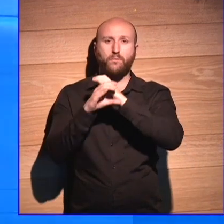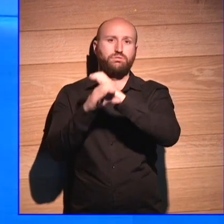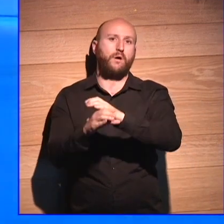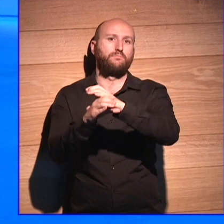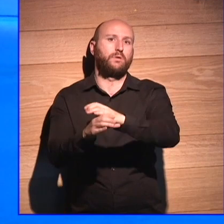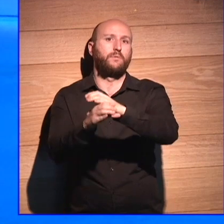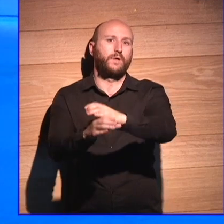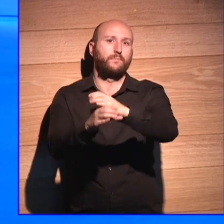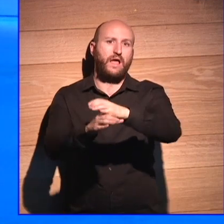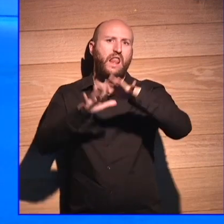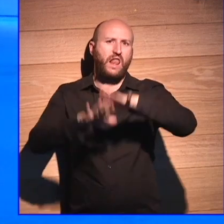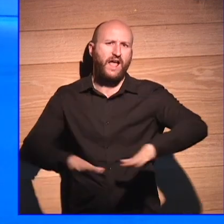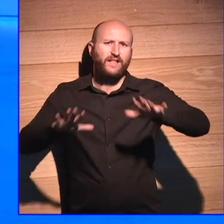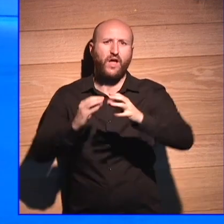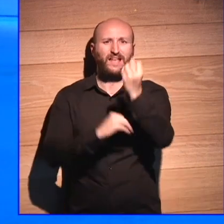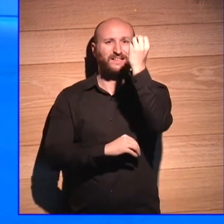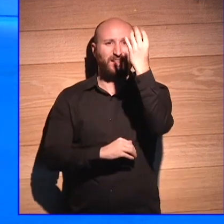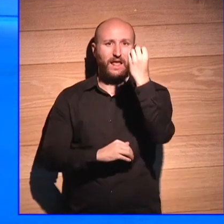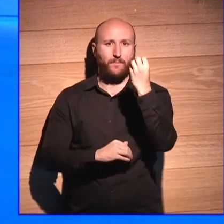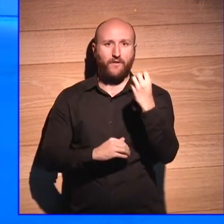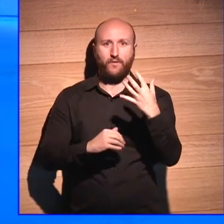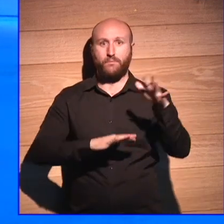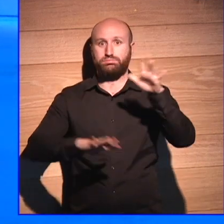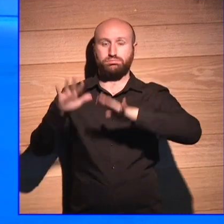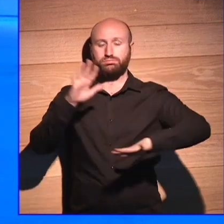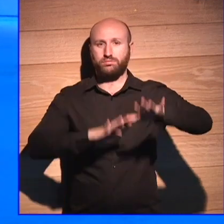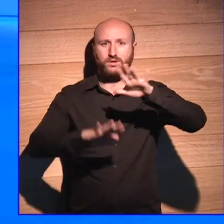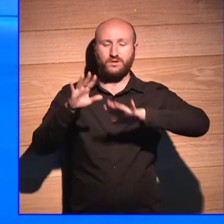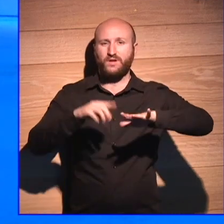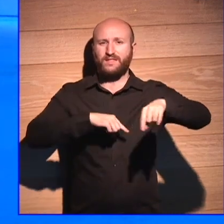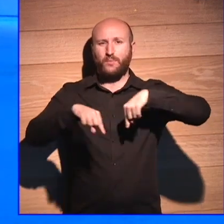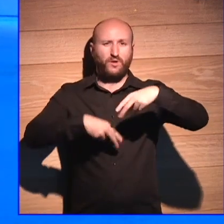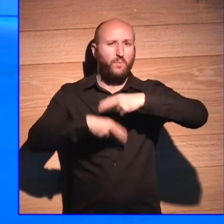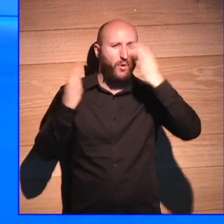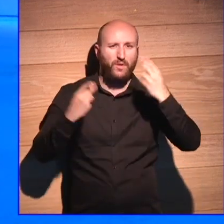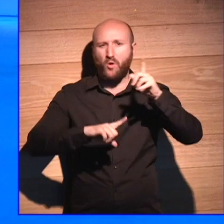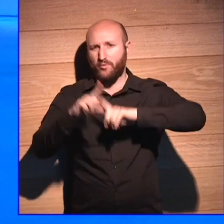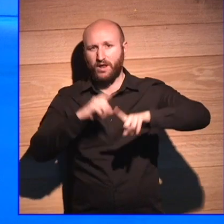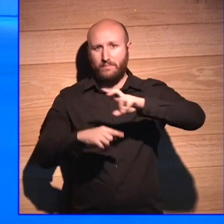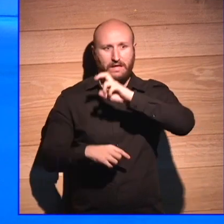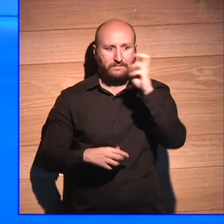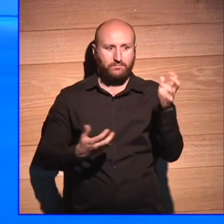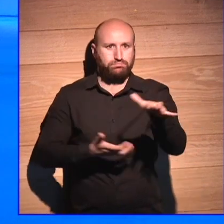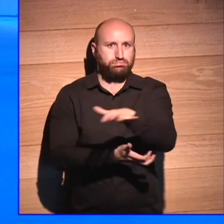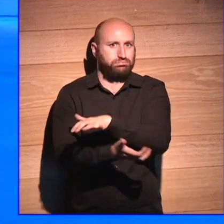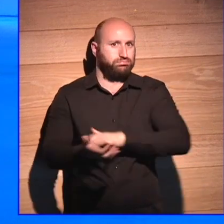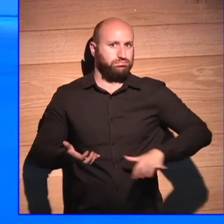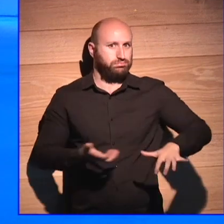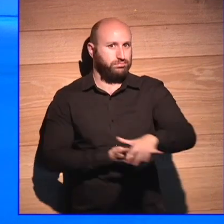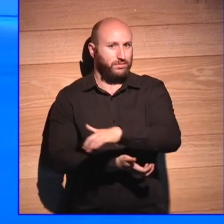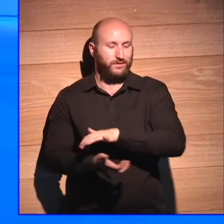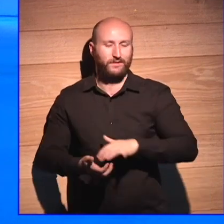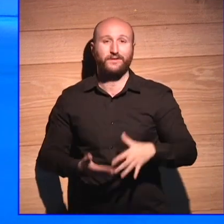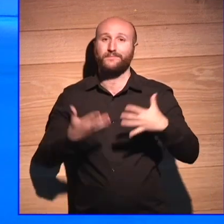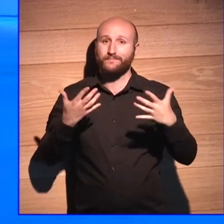los semáforos no iban sincronizados, el transporte público no sé qué. Bueno, y entonces